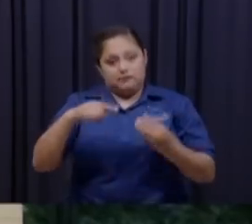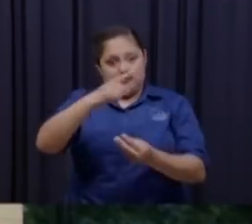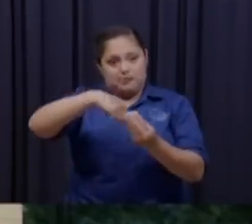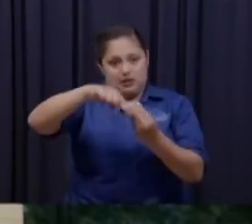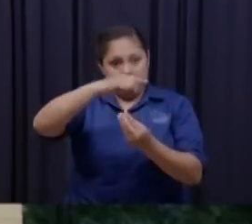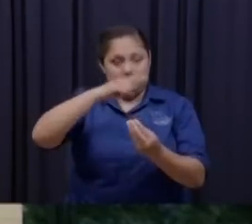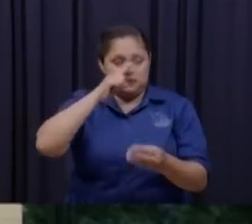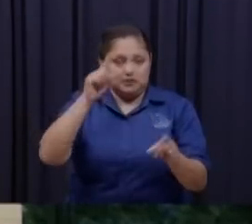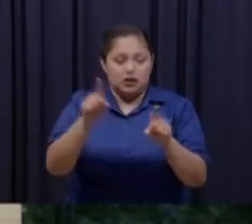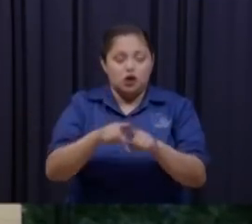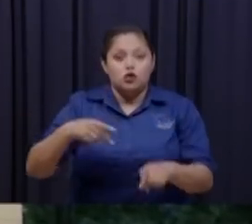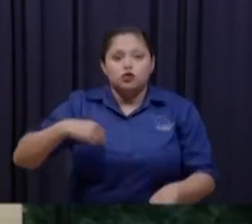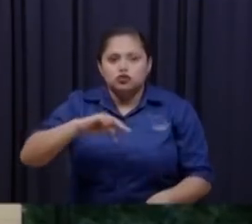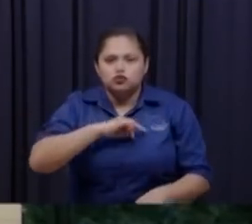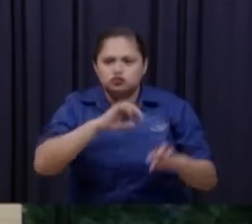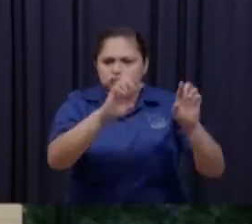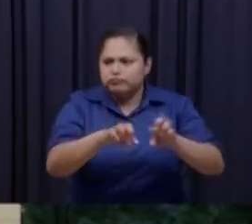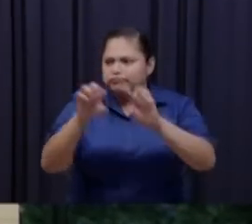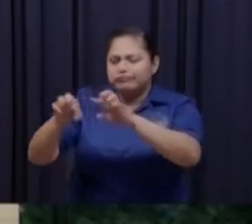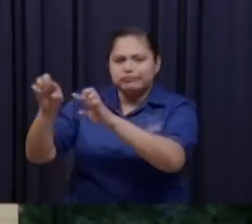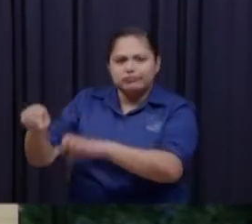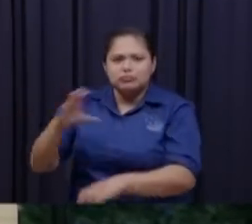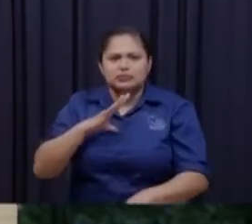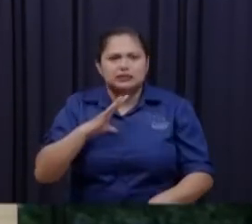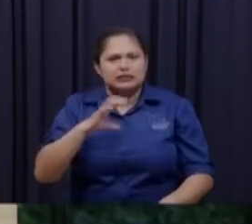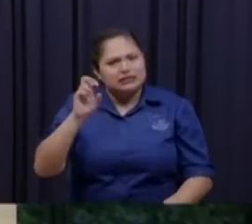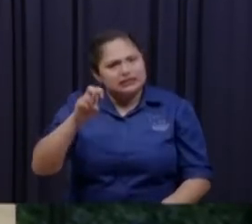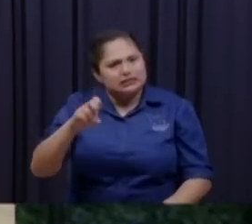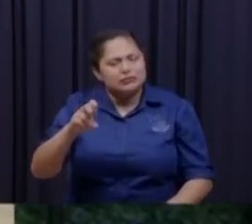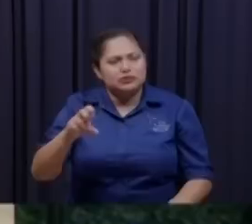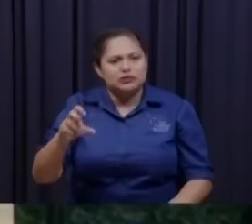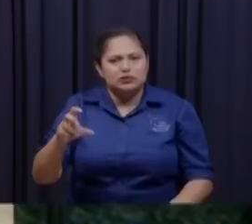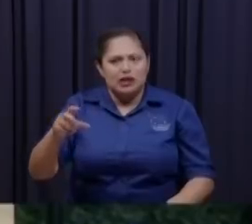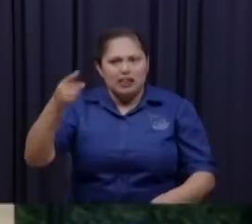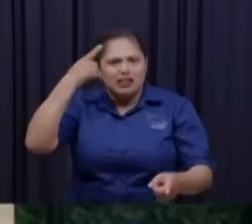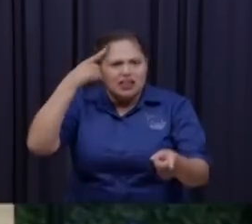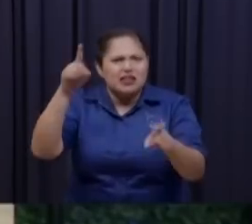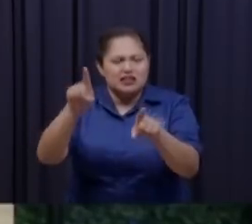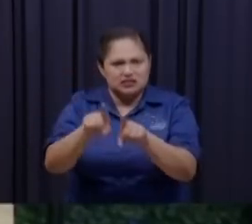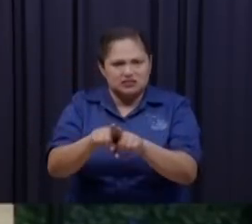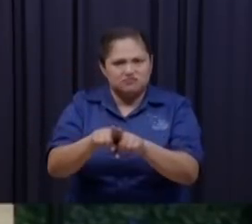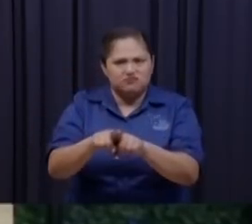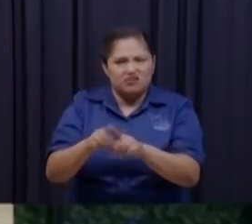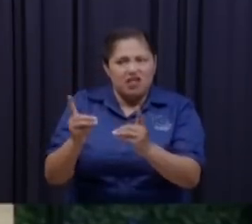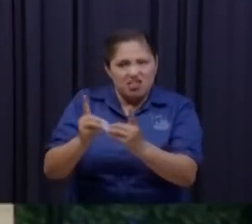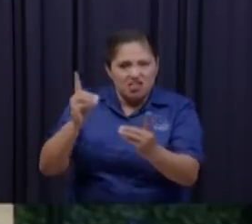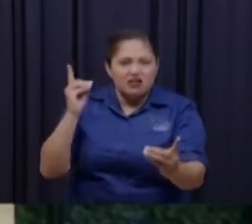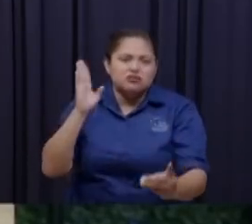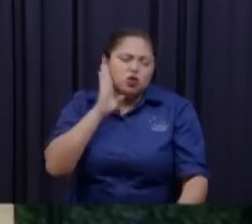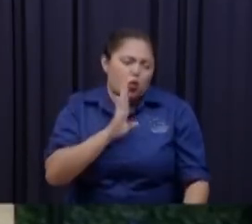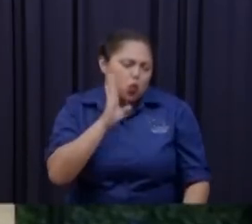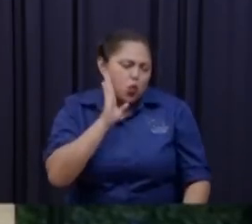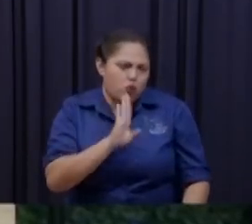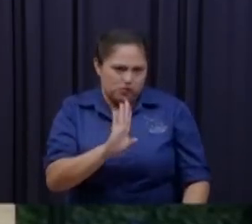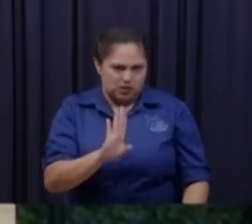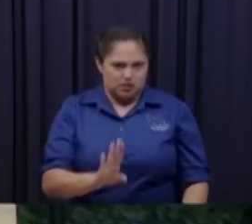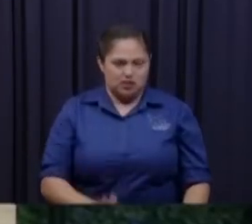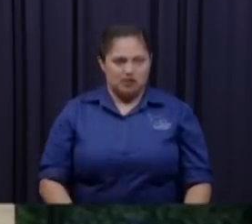somos seres que tenemos que tomar decisiones desde jóvenes, desde que llegamos a tener